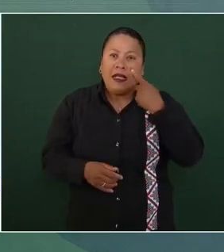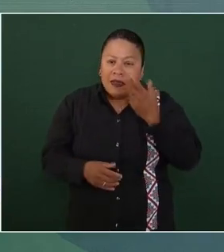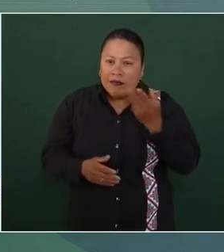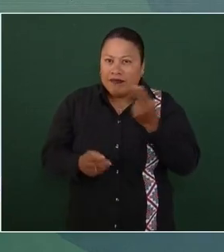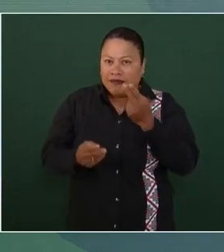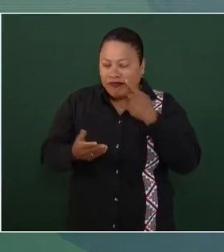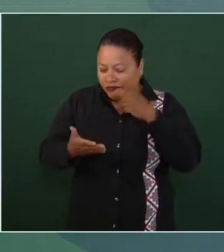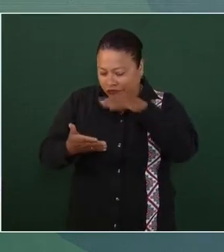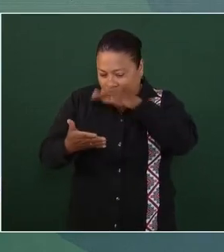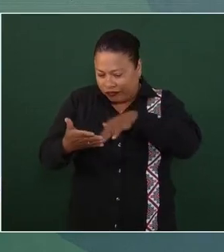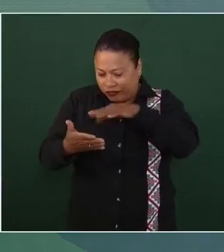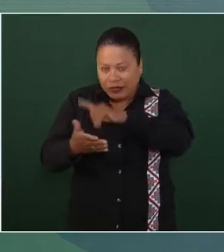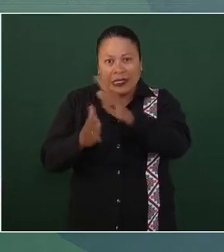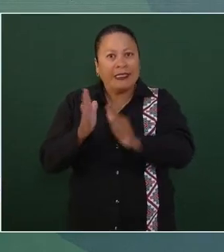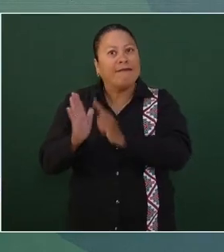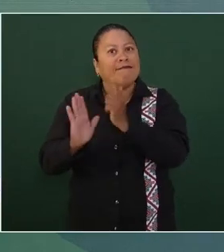ley